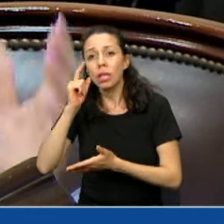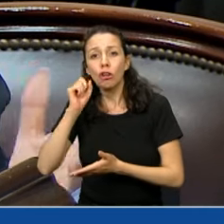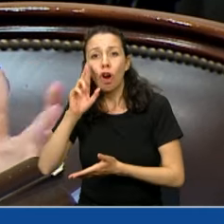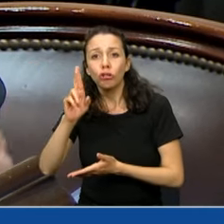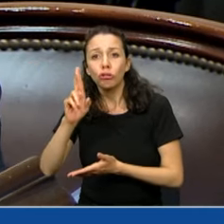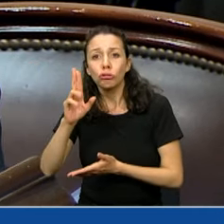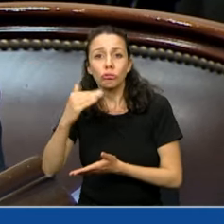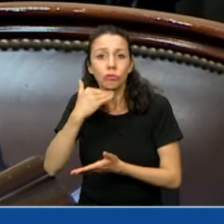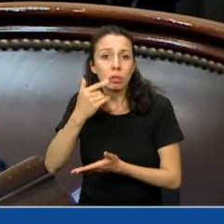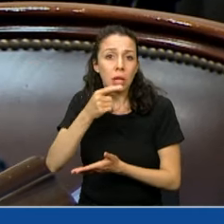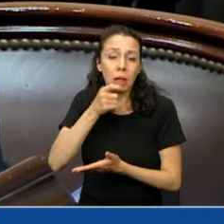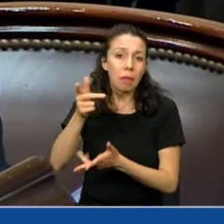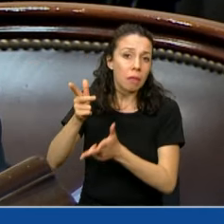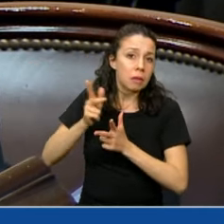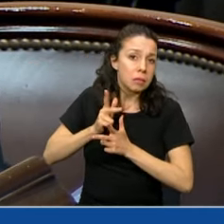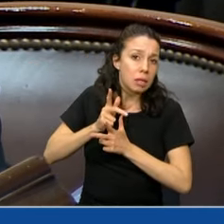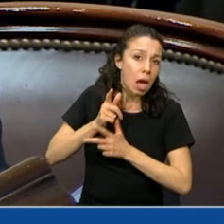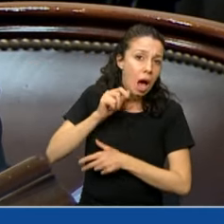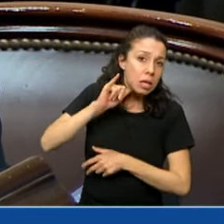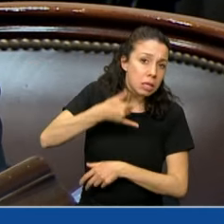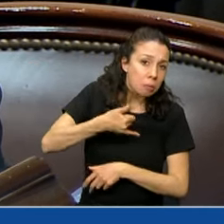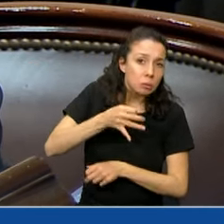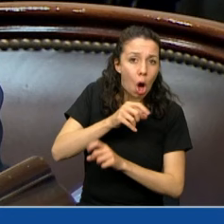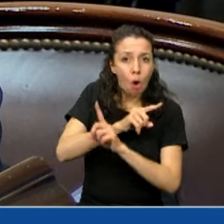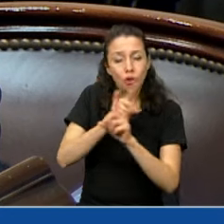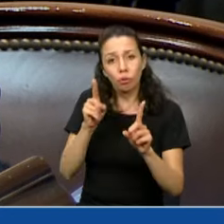bueno tiene que decir si las acepta o